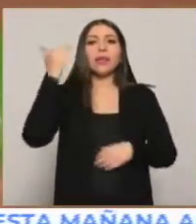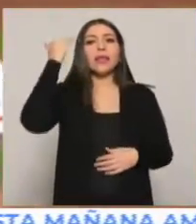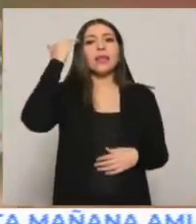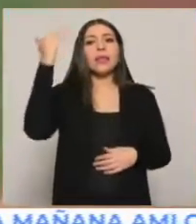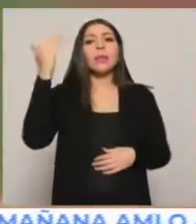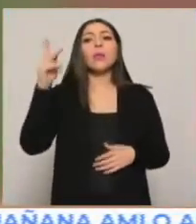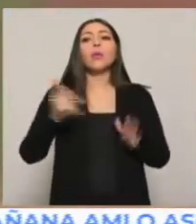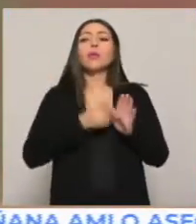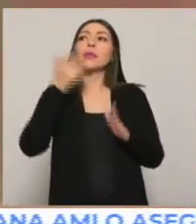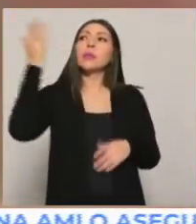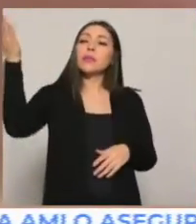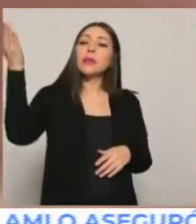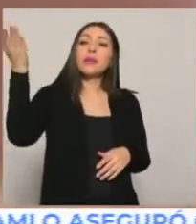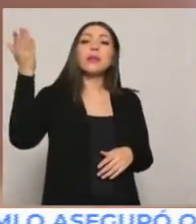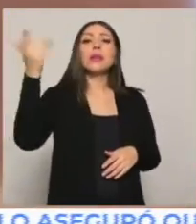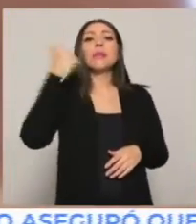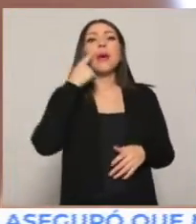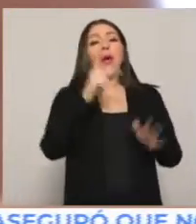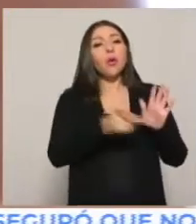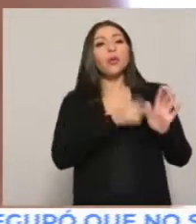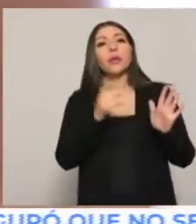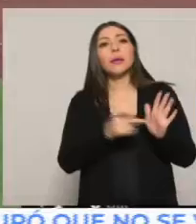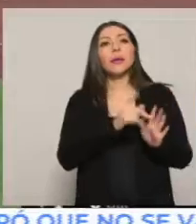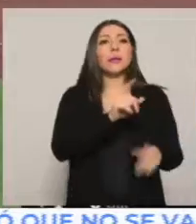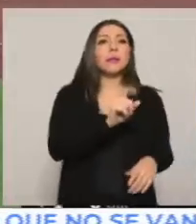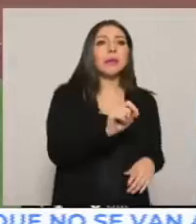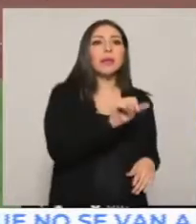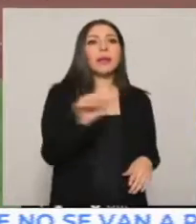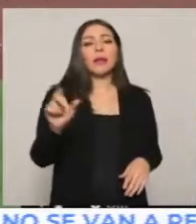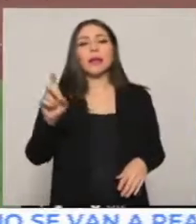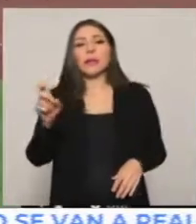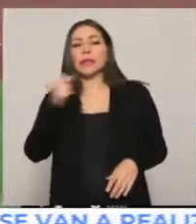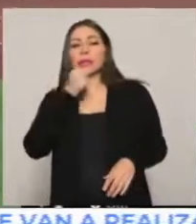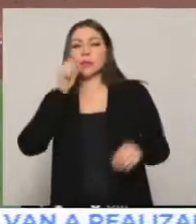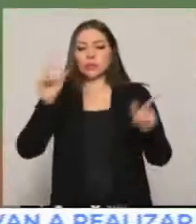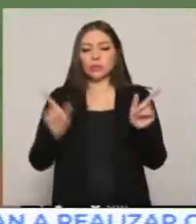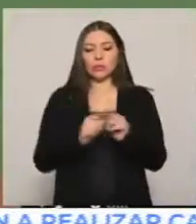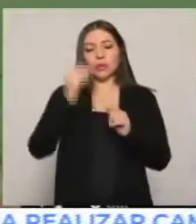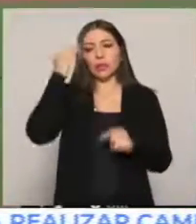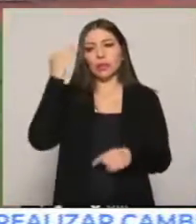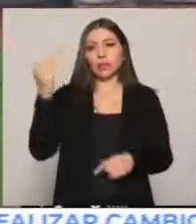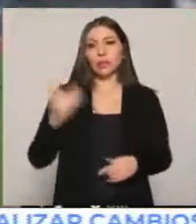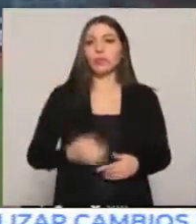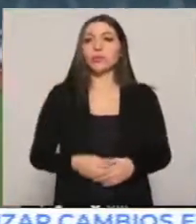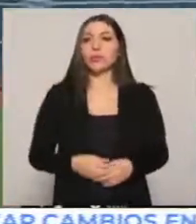pedir repetición de 30 a 20 segundos, entre otras. Jesús Arias, 21 Noticias.